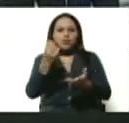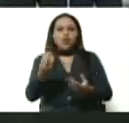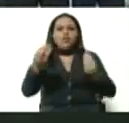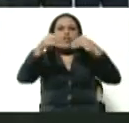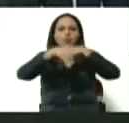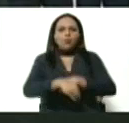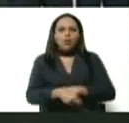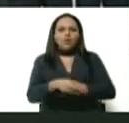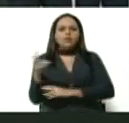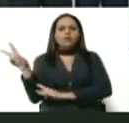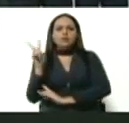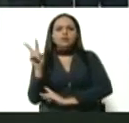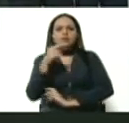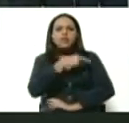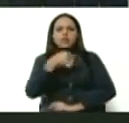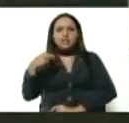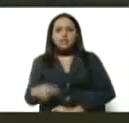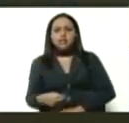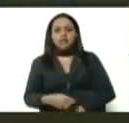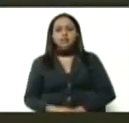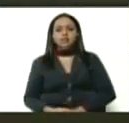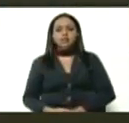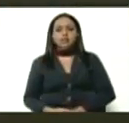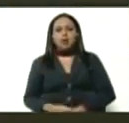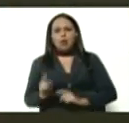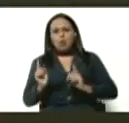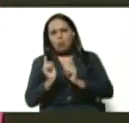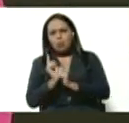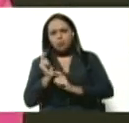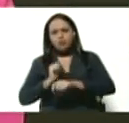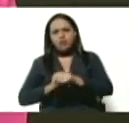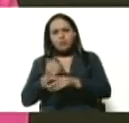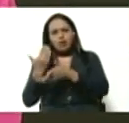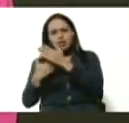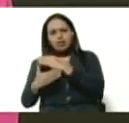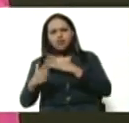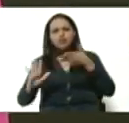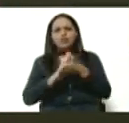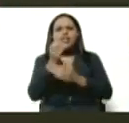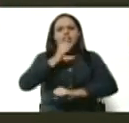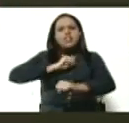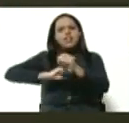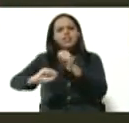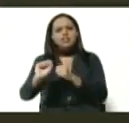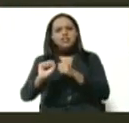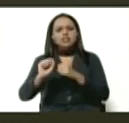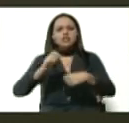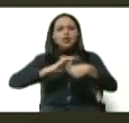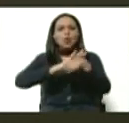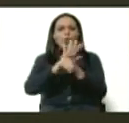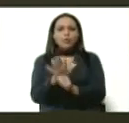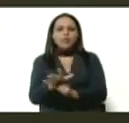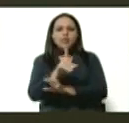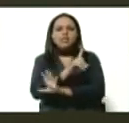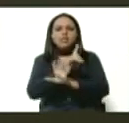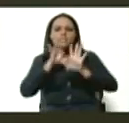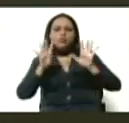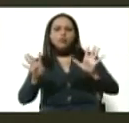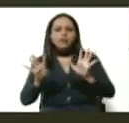China. Muy recientemente, el combate contra la pandemia del